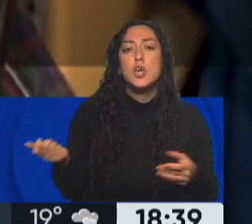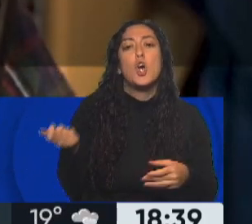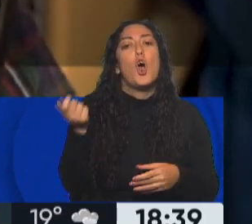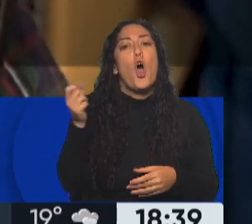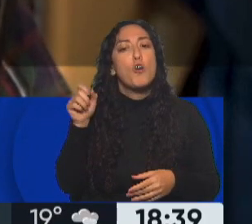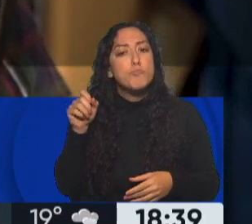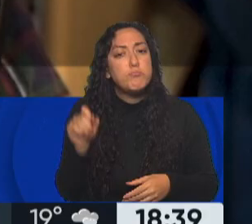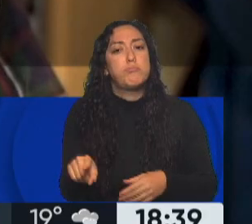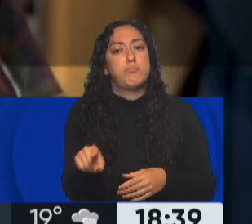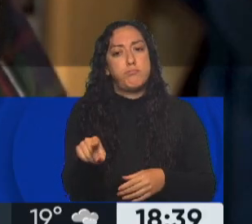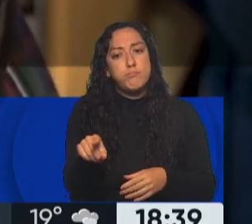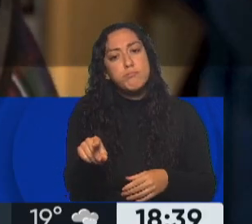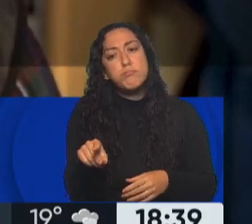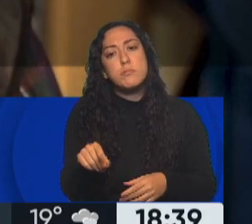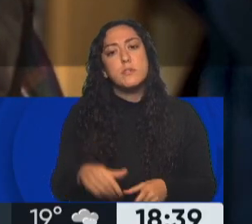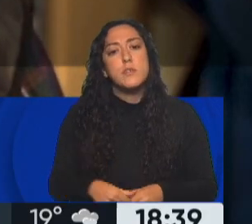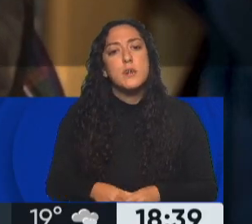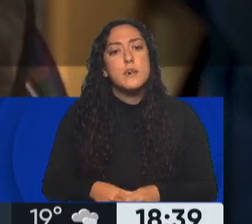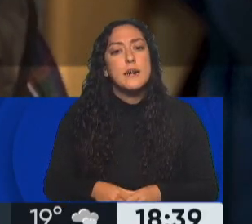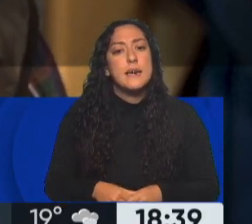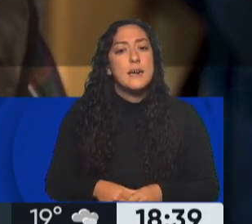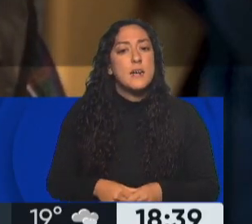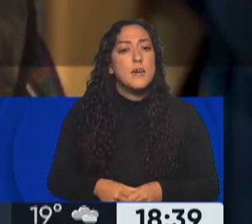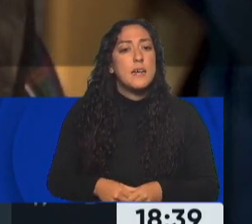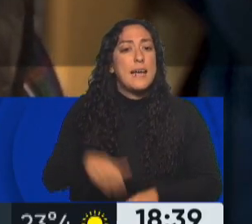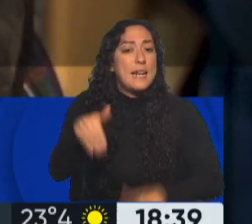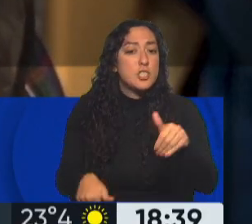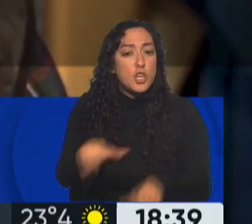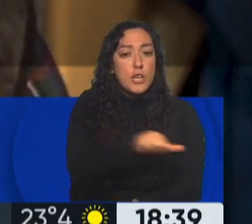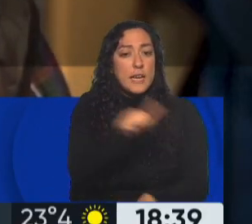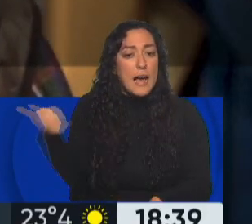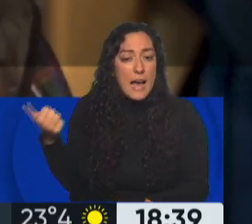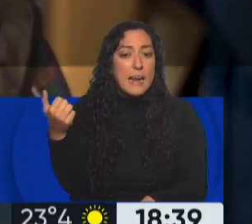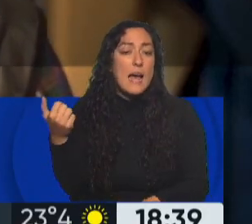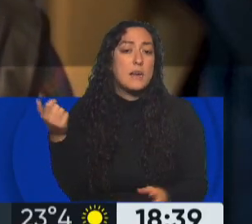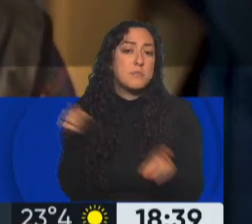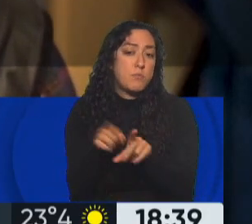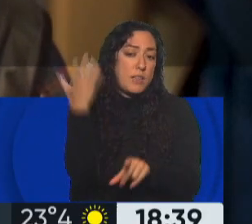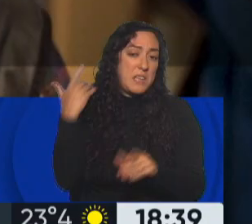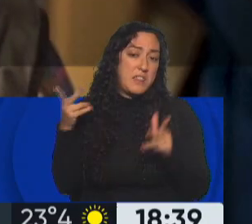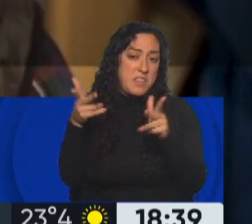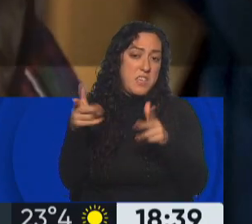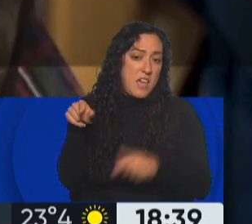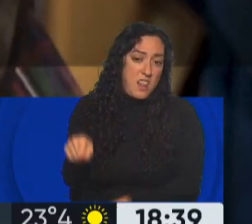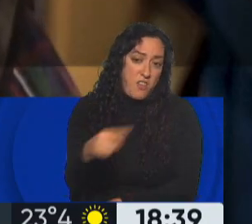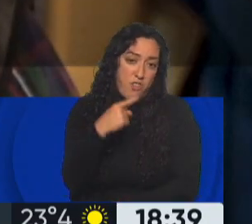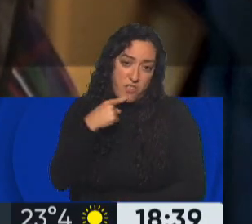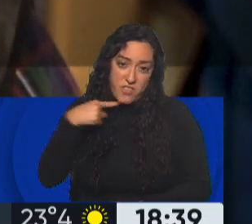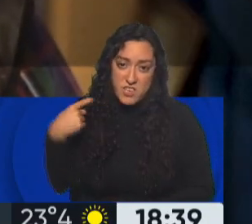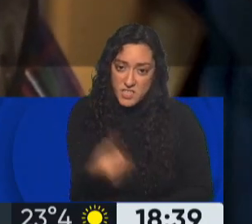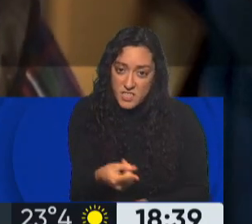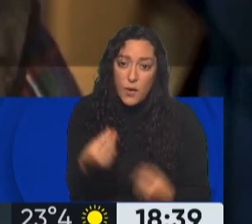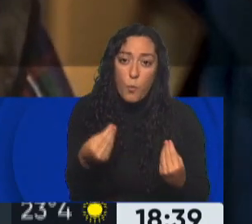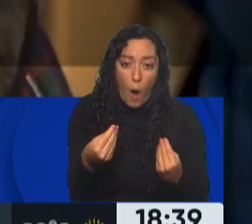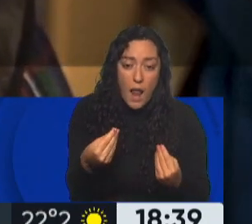because the party that won the election says, as I just mentioned, that we have